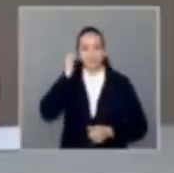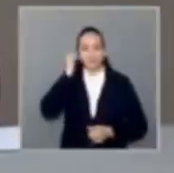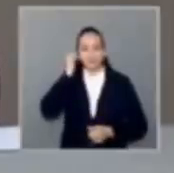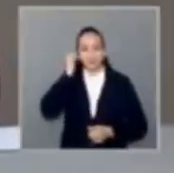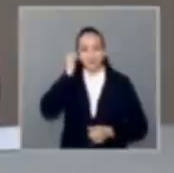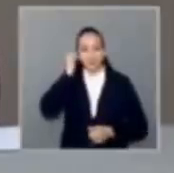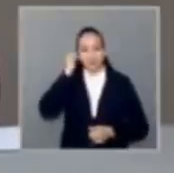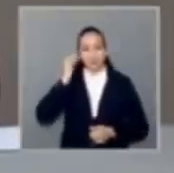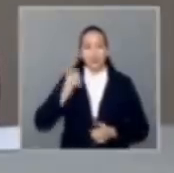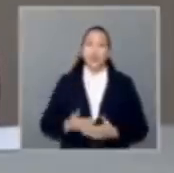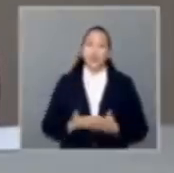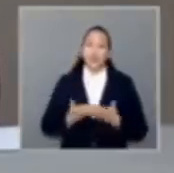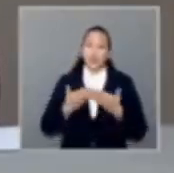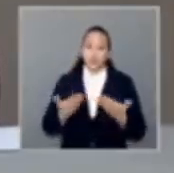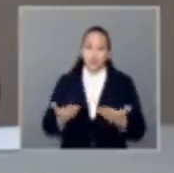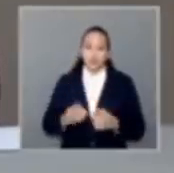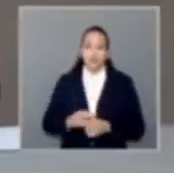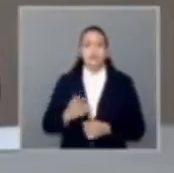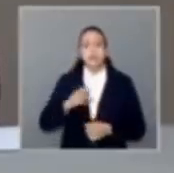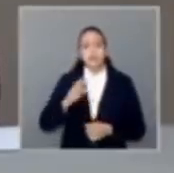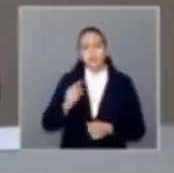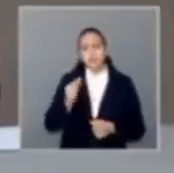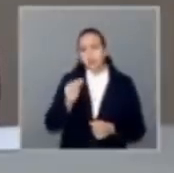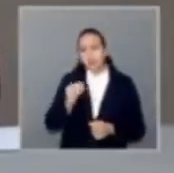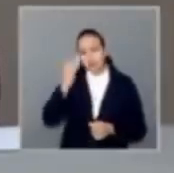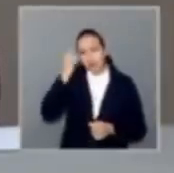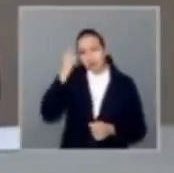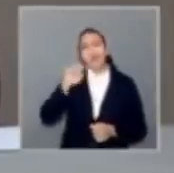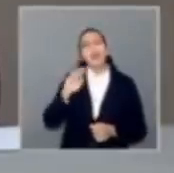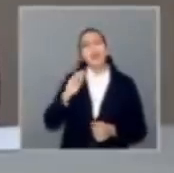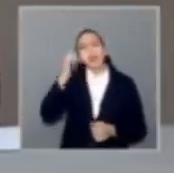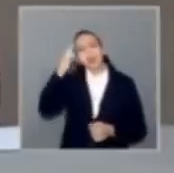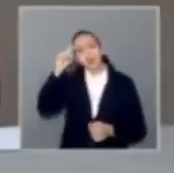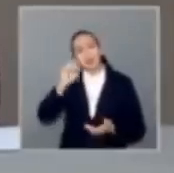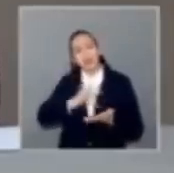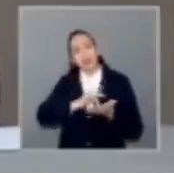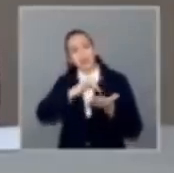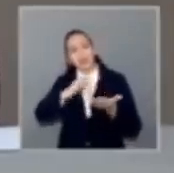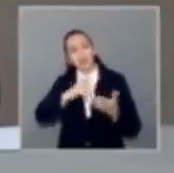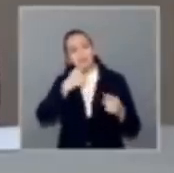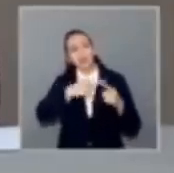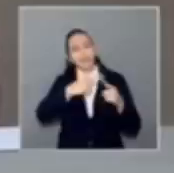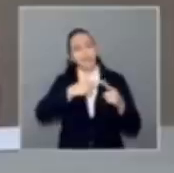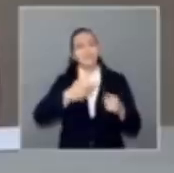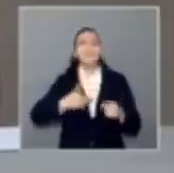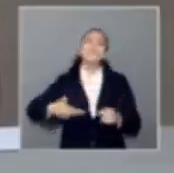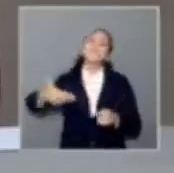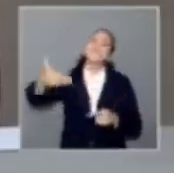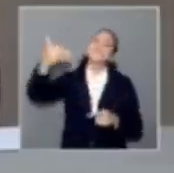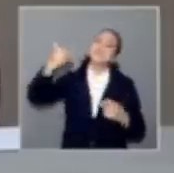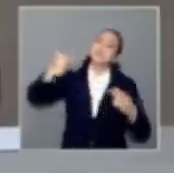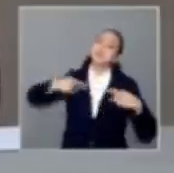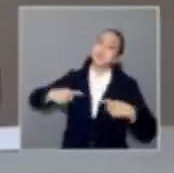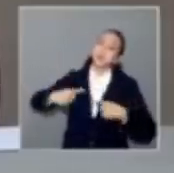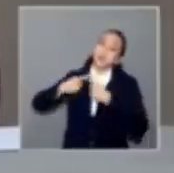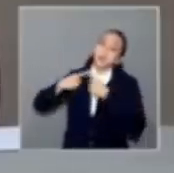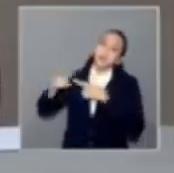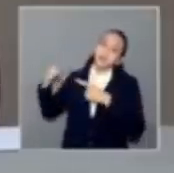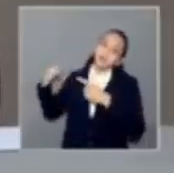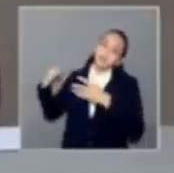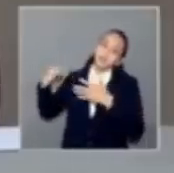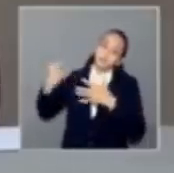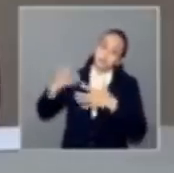Tenemos un momento para reconocer, para agradecer a todos los que en tiempos pasados y presentes han defendido